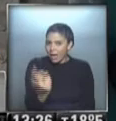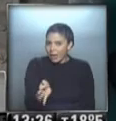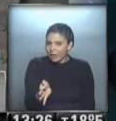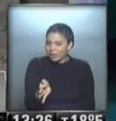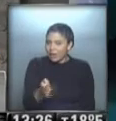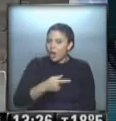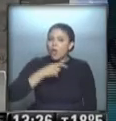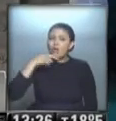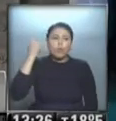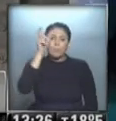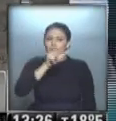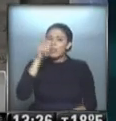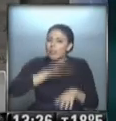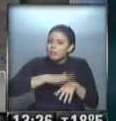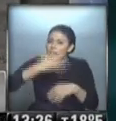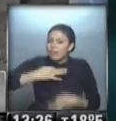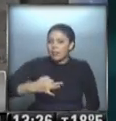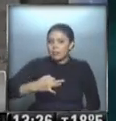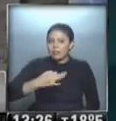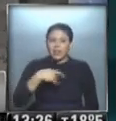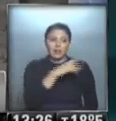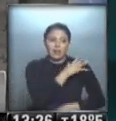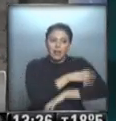grandes delitos y los grandes delincuentes no duermen en